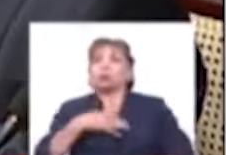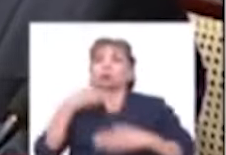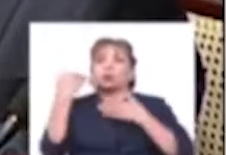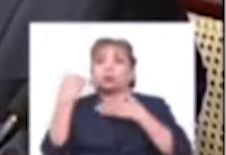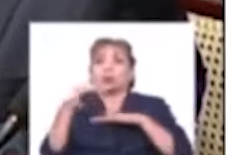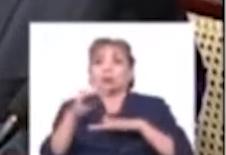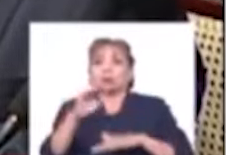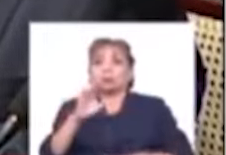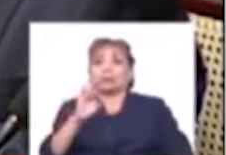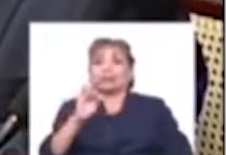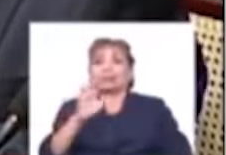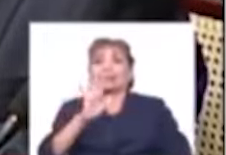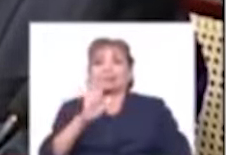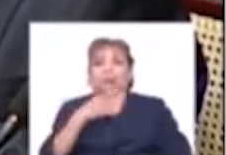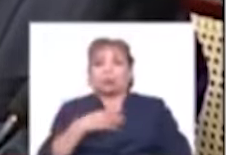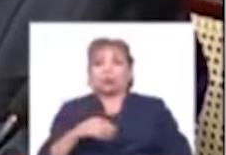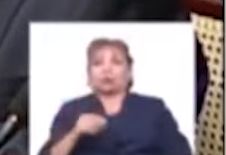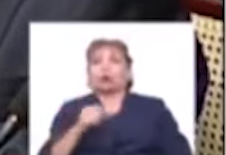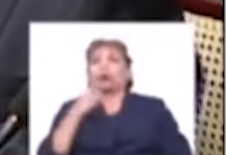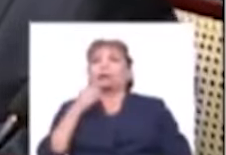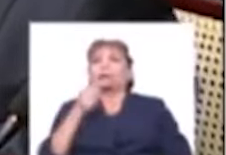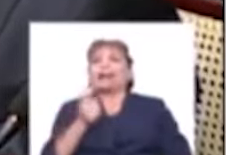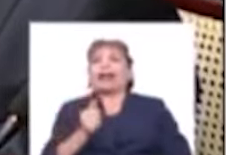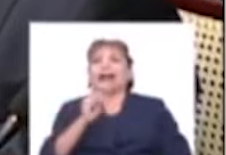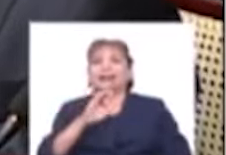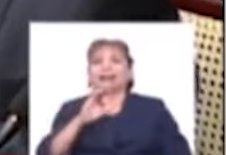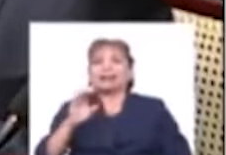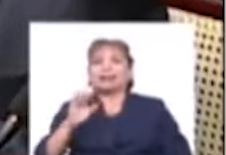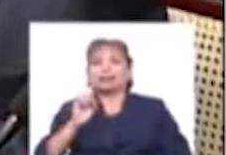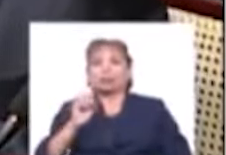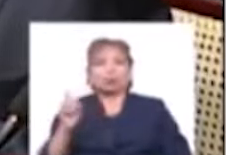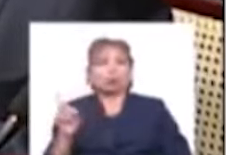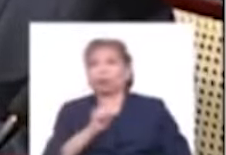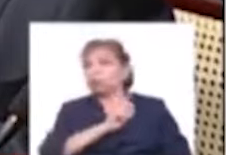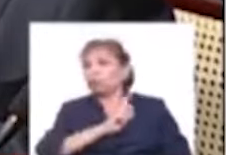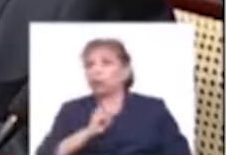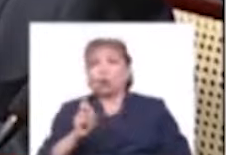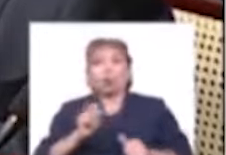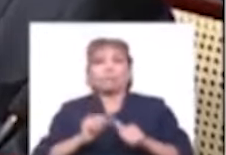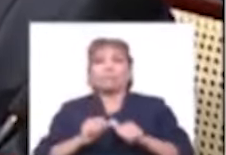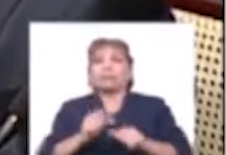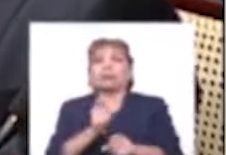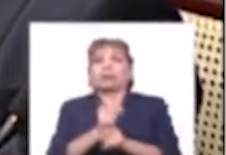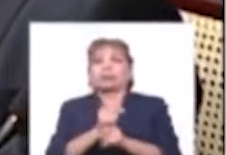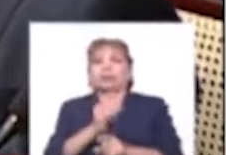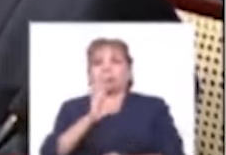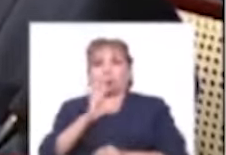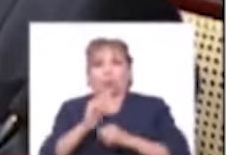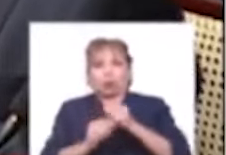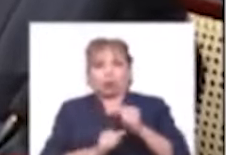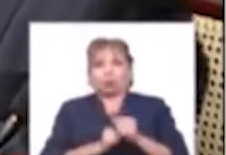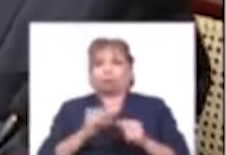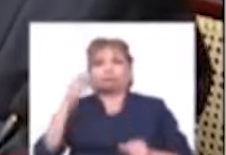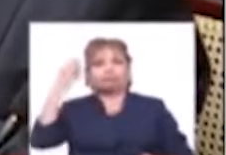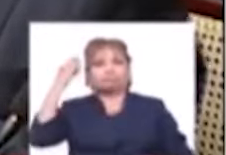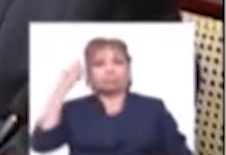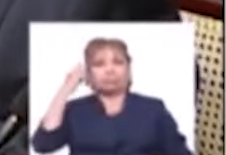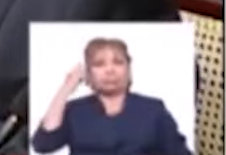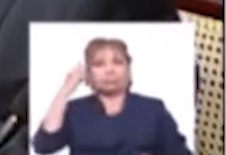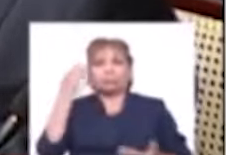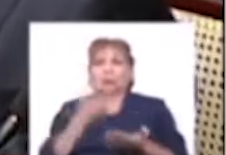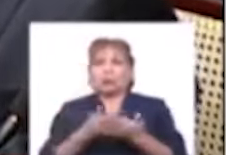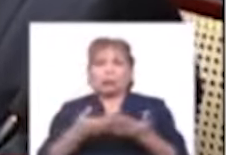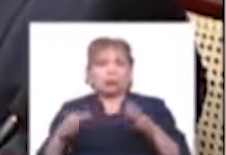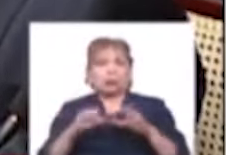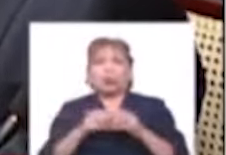señor Falconi ya era miembro de la Junta porque había sido seleccionado y que solamente faltaba cumplir